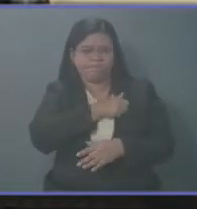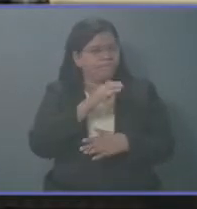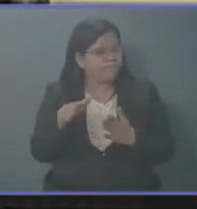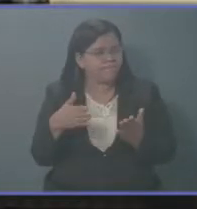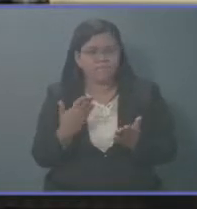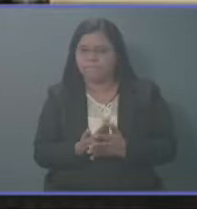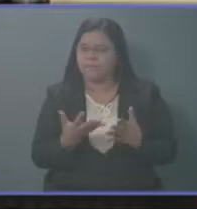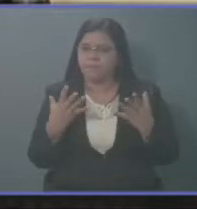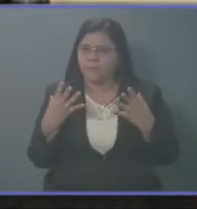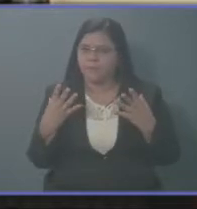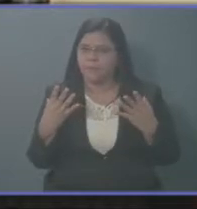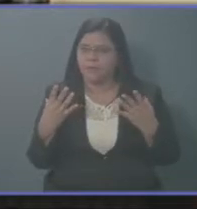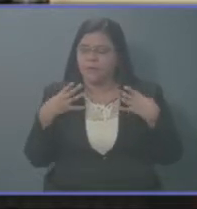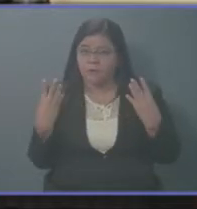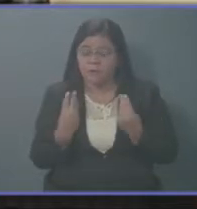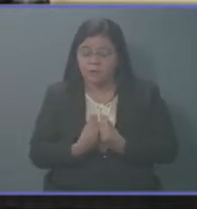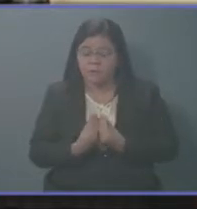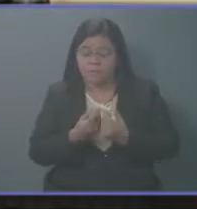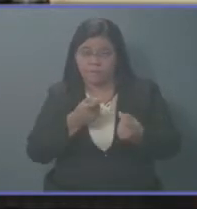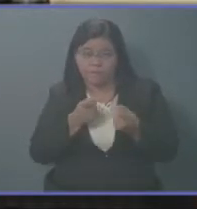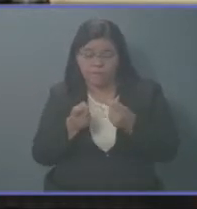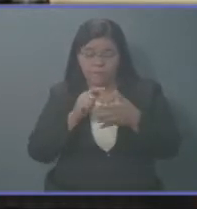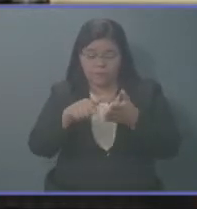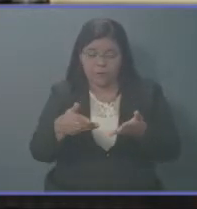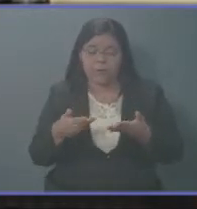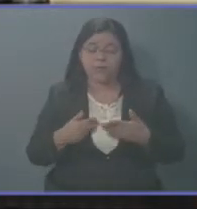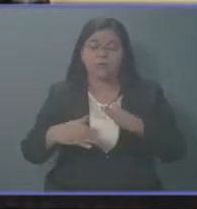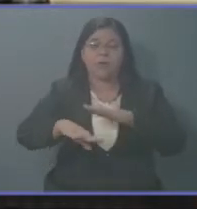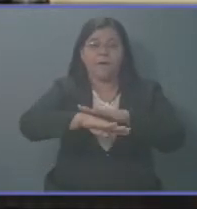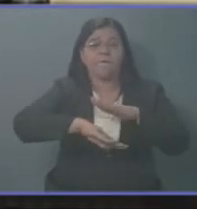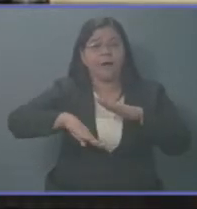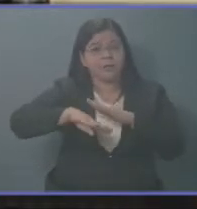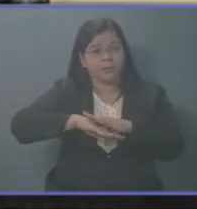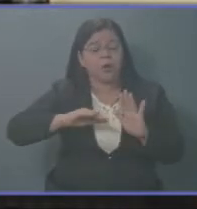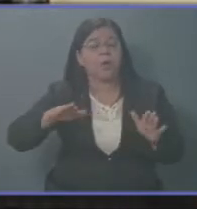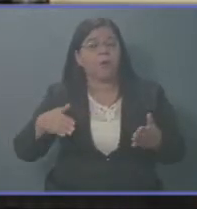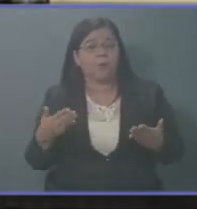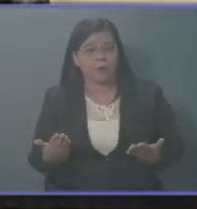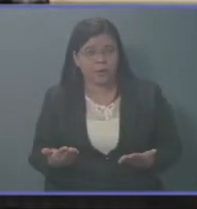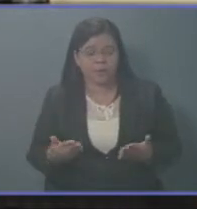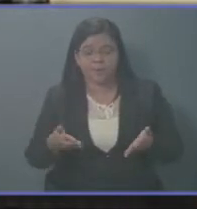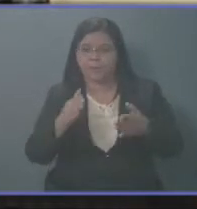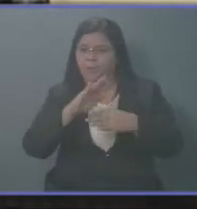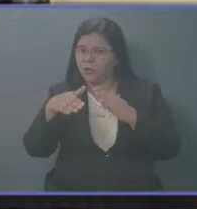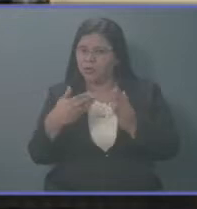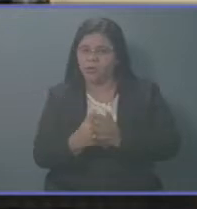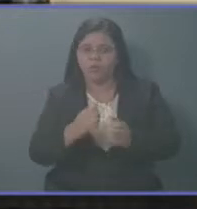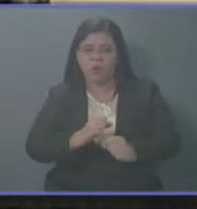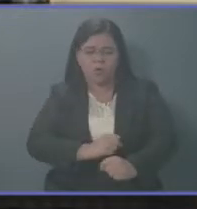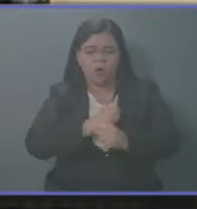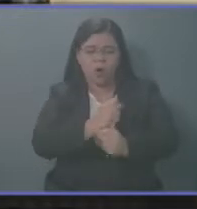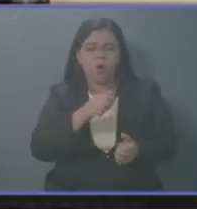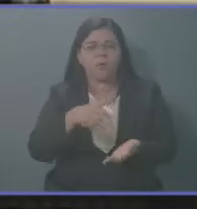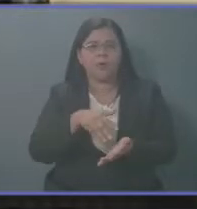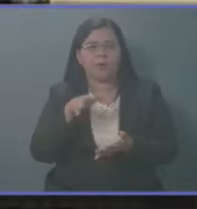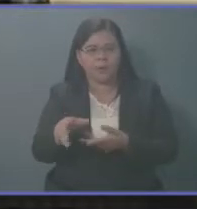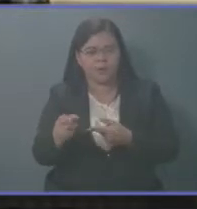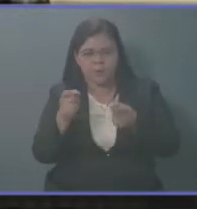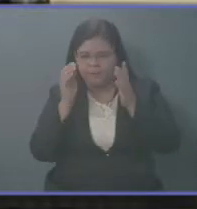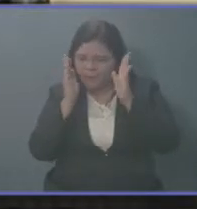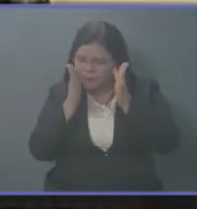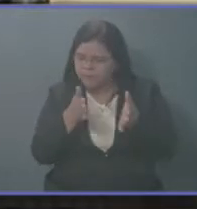sociedad regida por un Estado de Derecho como principio, pues orienta la actuación de los poderes públicos y como derecho debido a que